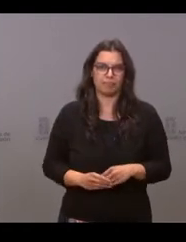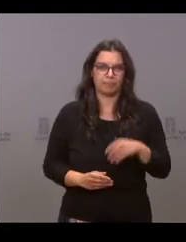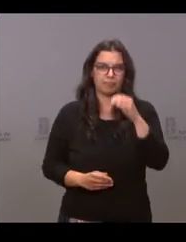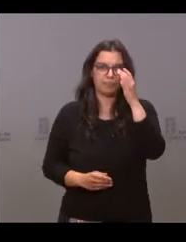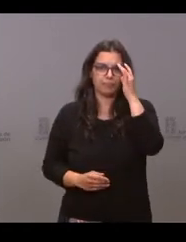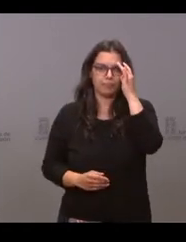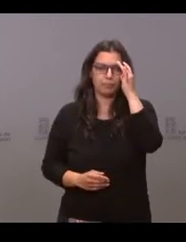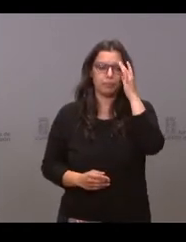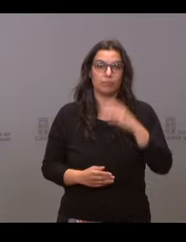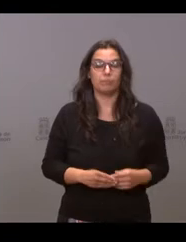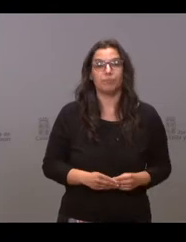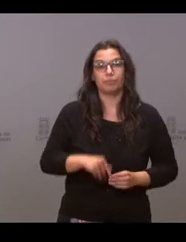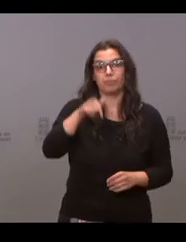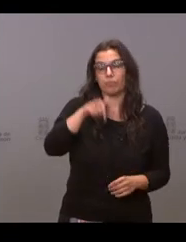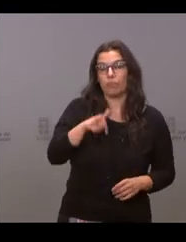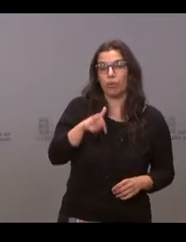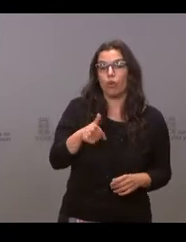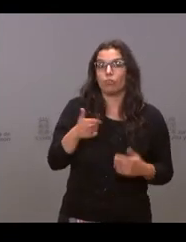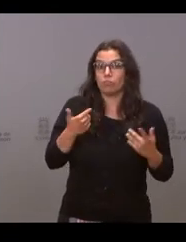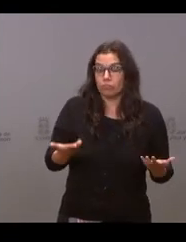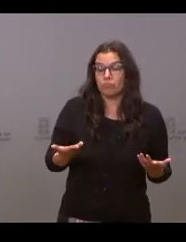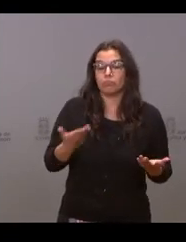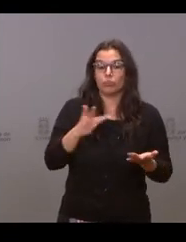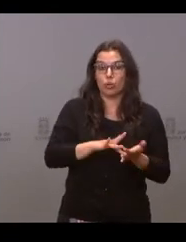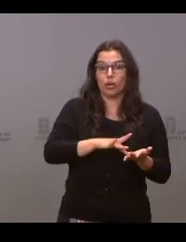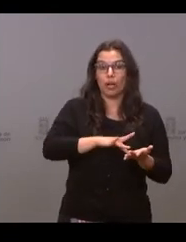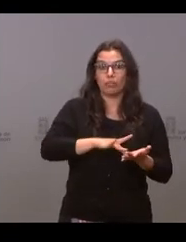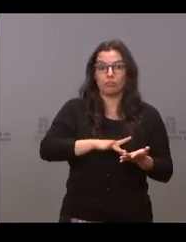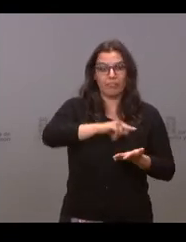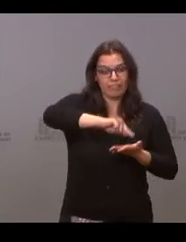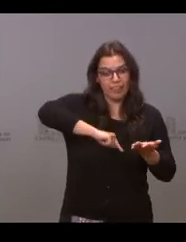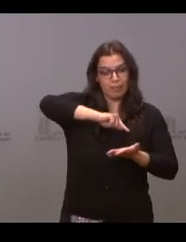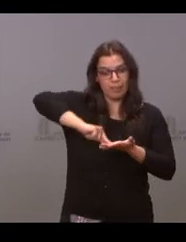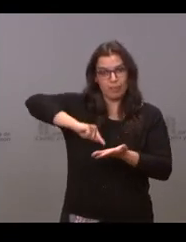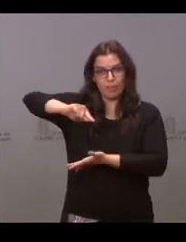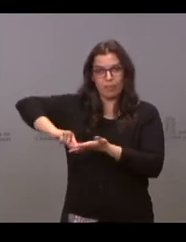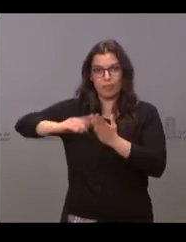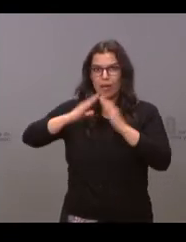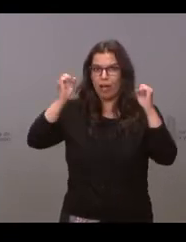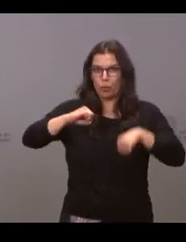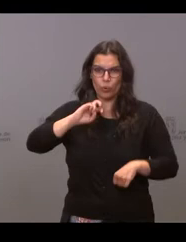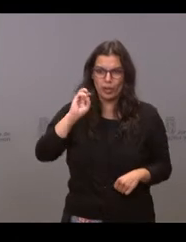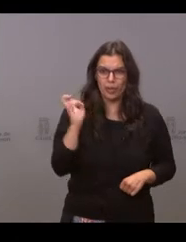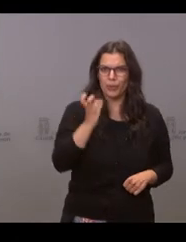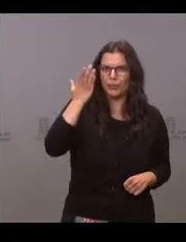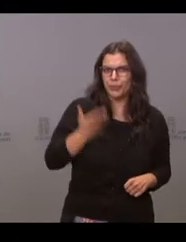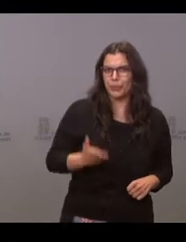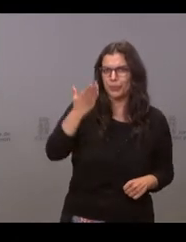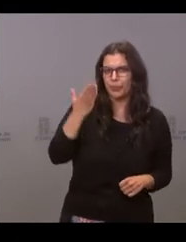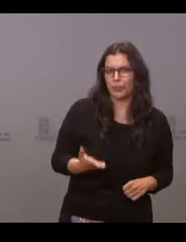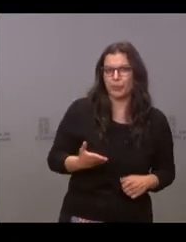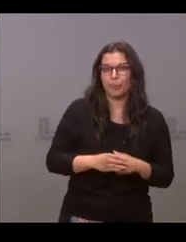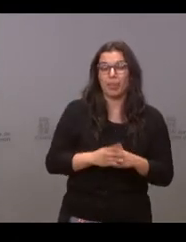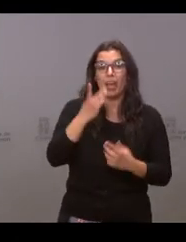hoy como decía procedemos a la firma de grandes acuerdos que han terminado algunos de ellos su vigencia